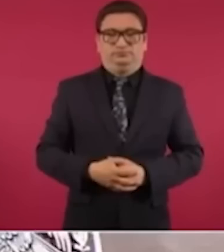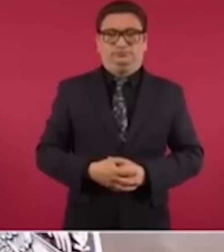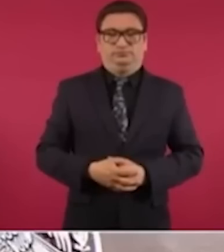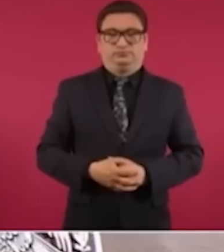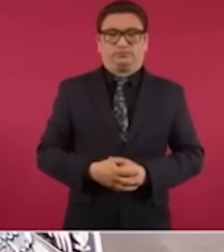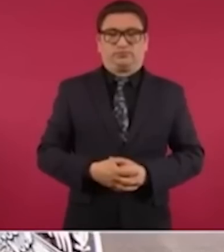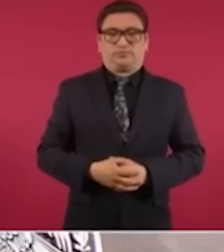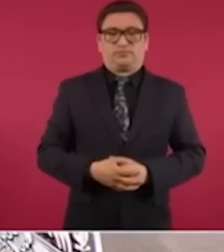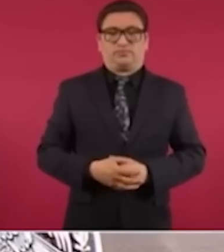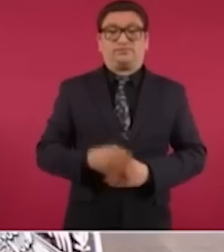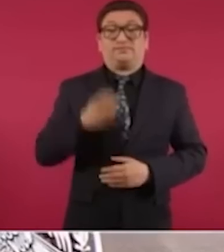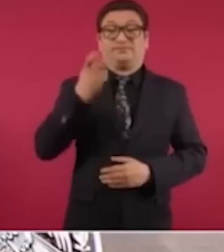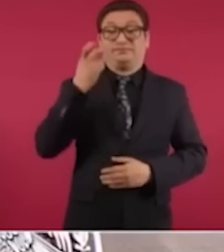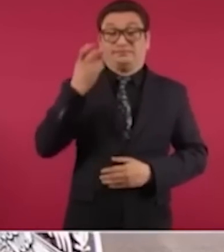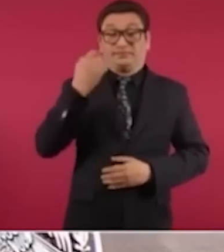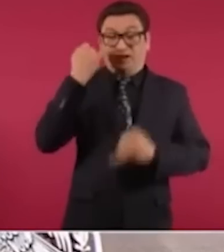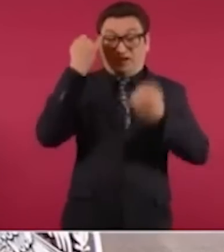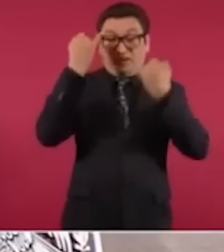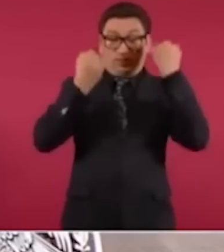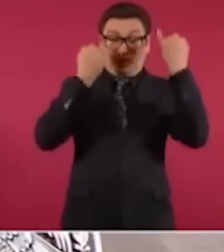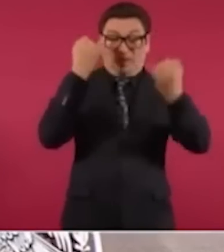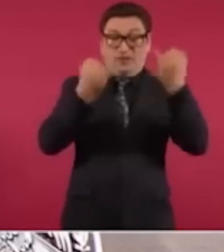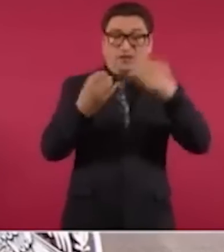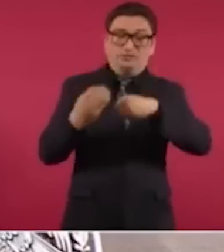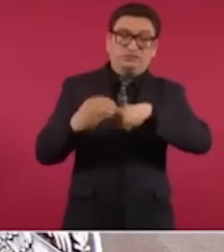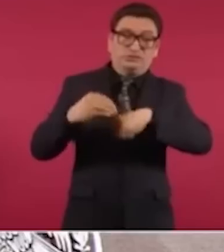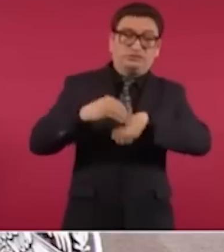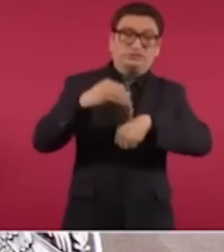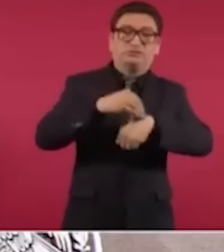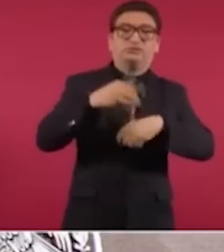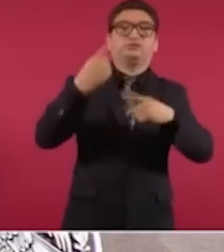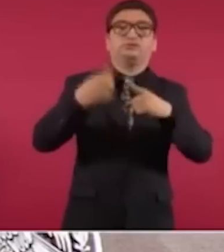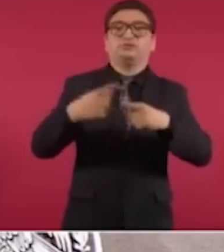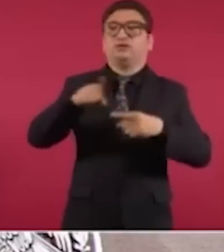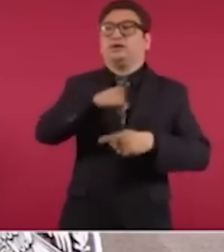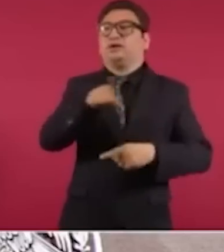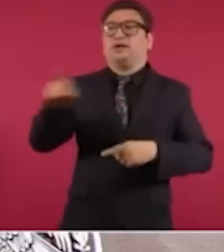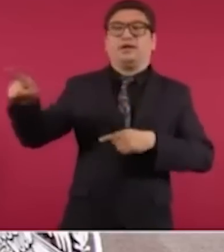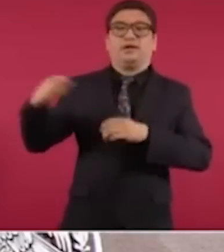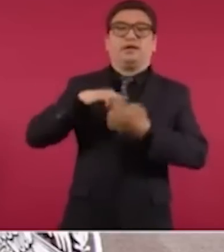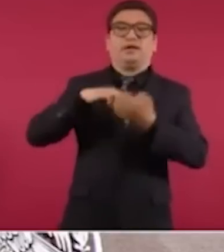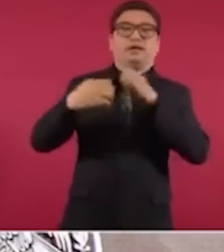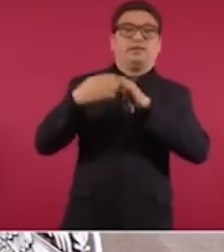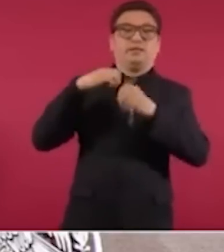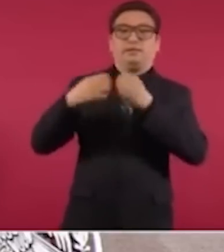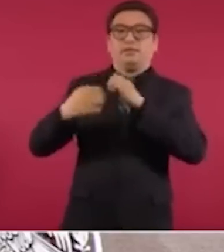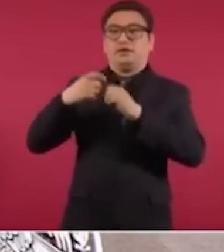eso es un invento de nuestros adversarios conservadores